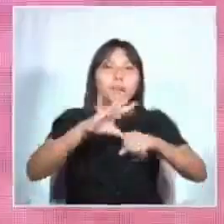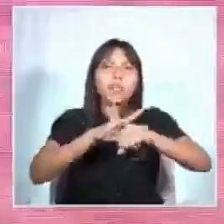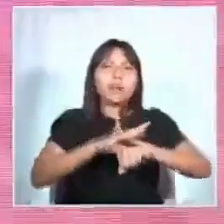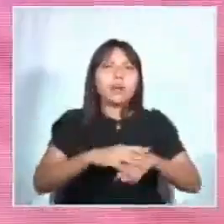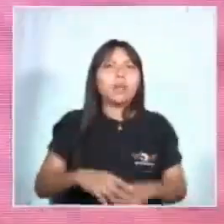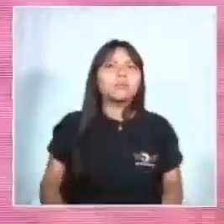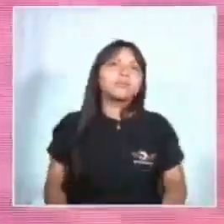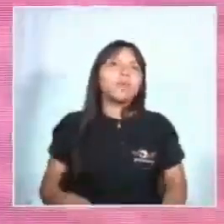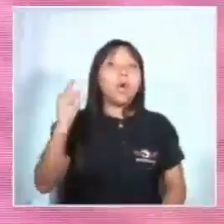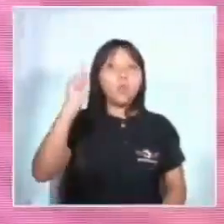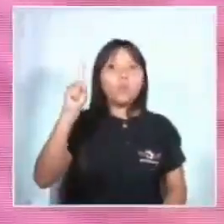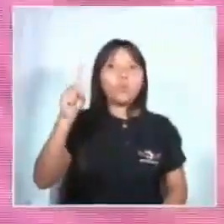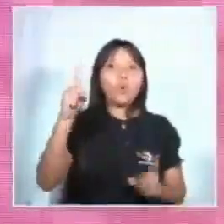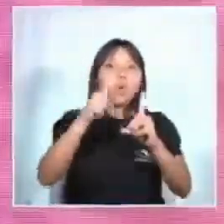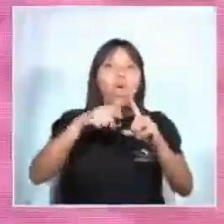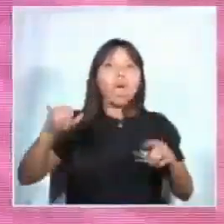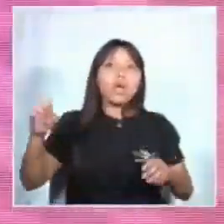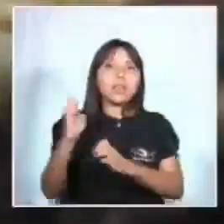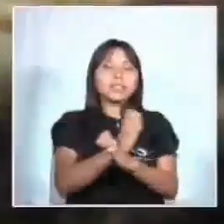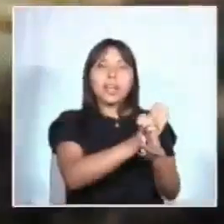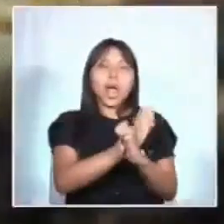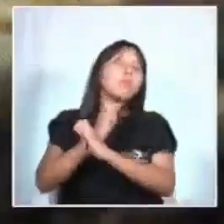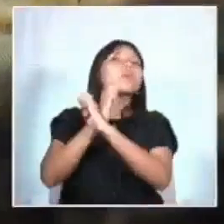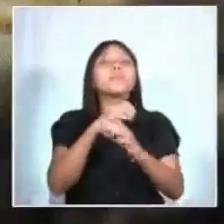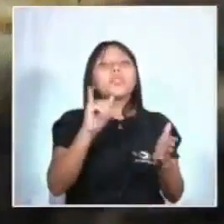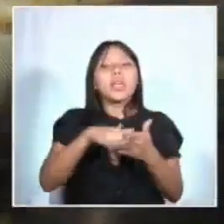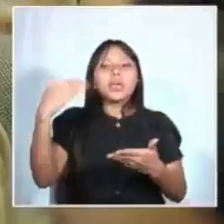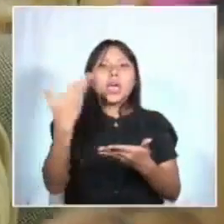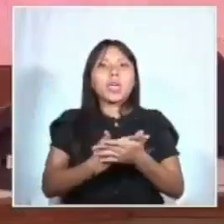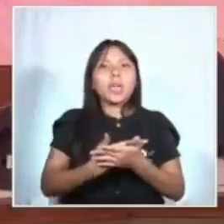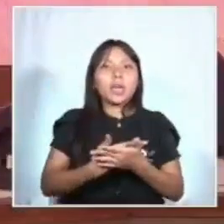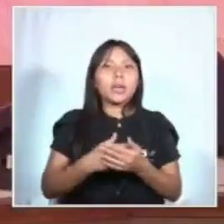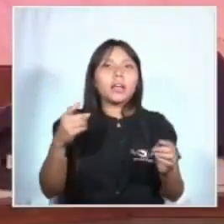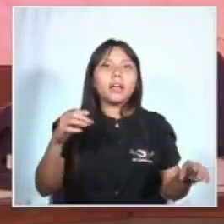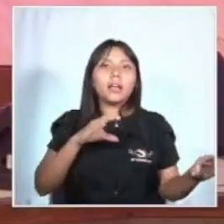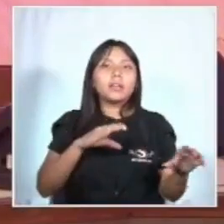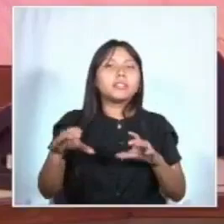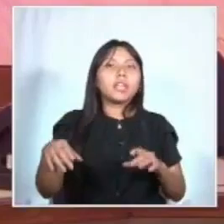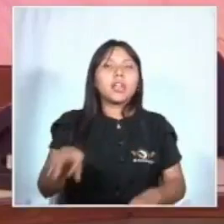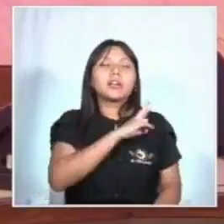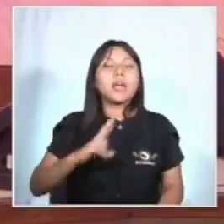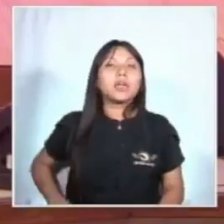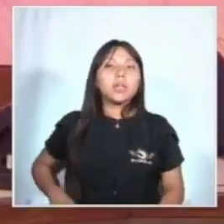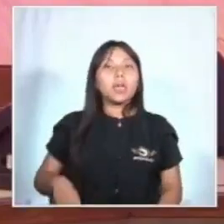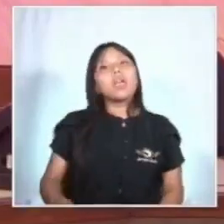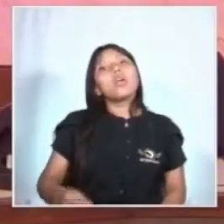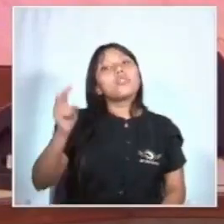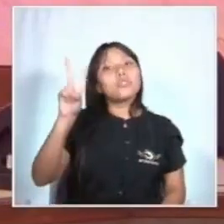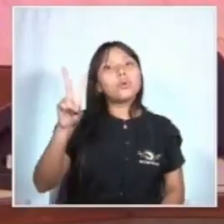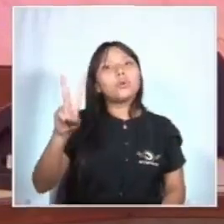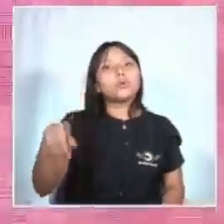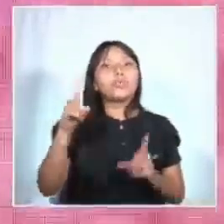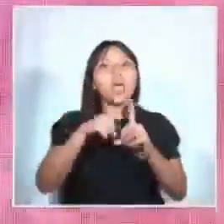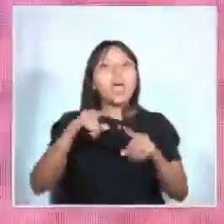Número uno, al esclavo que llega a ser rey. Número dos,